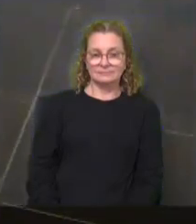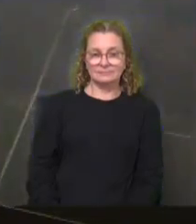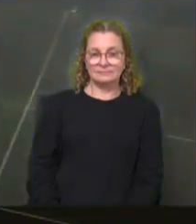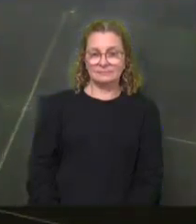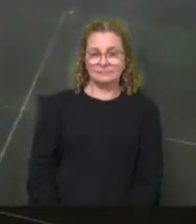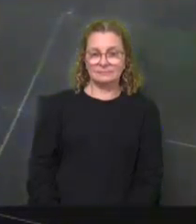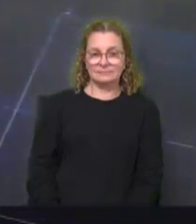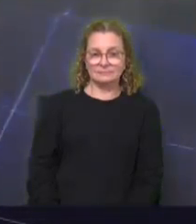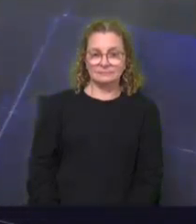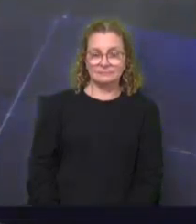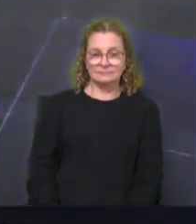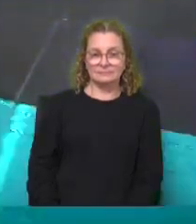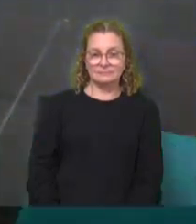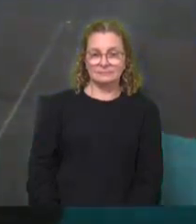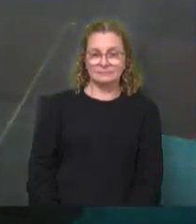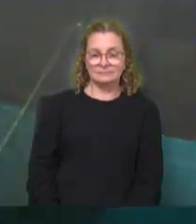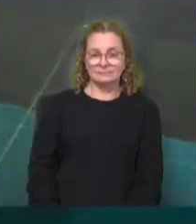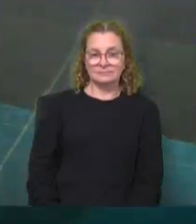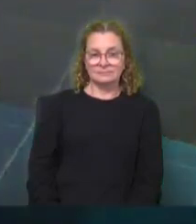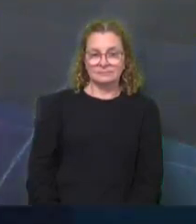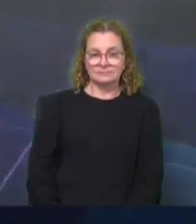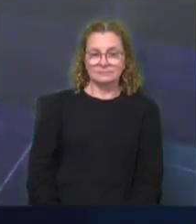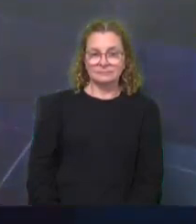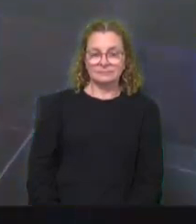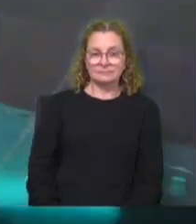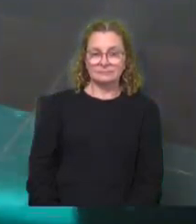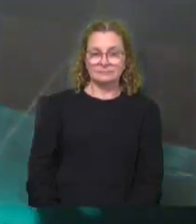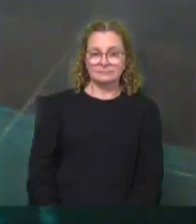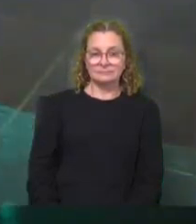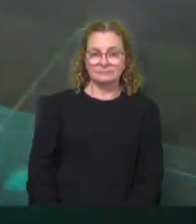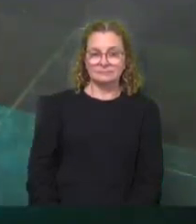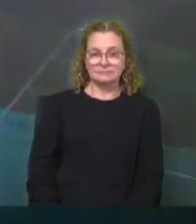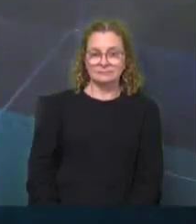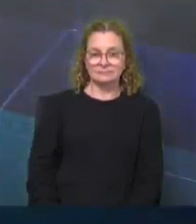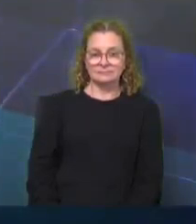camino al despejar, el tiempo que se va,